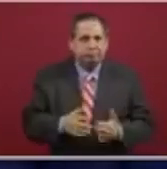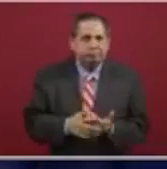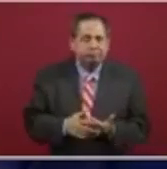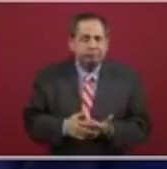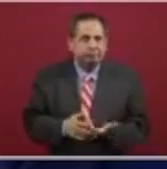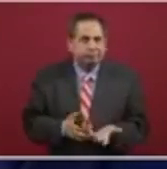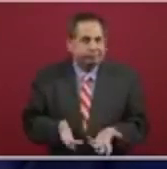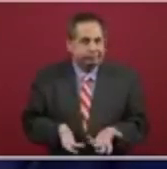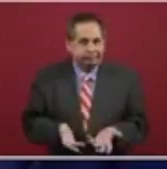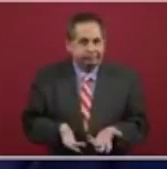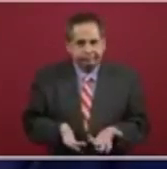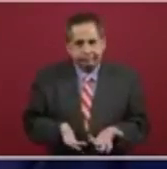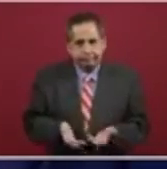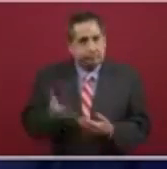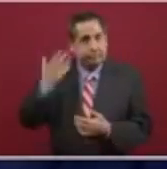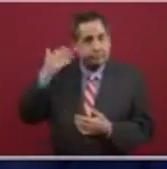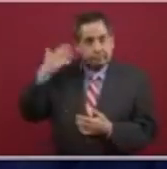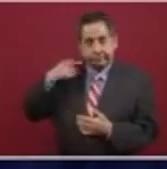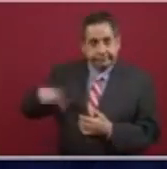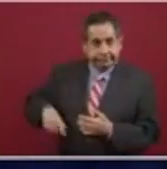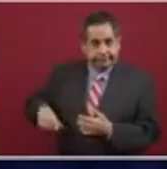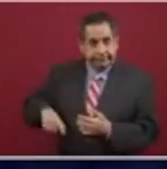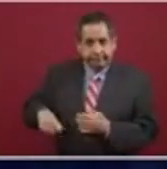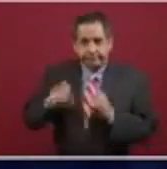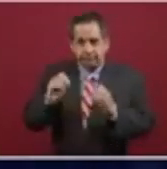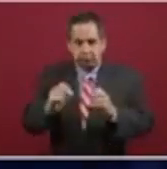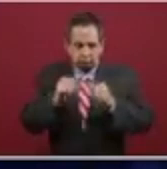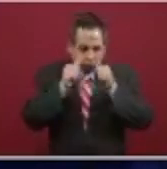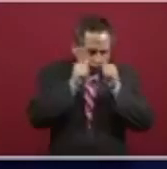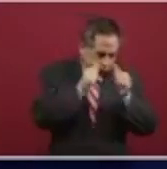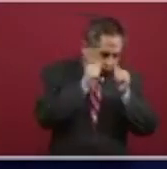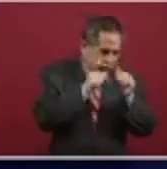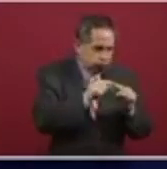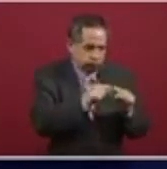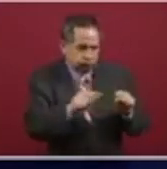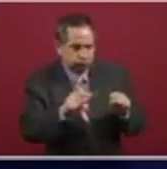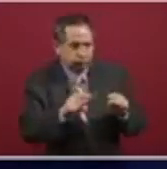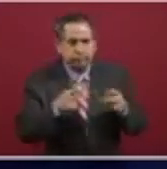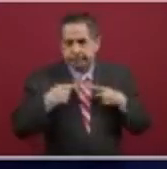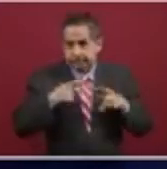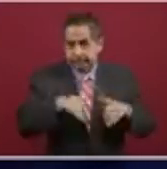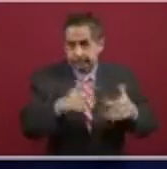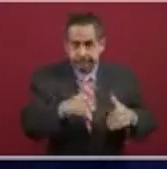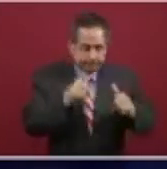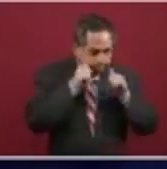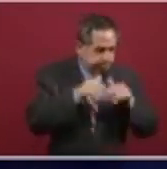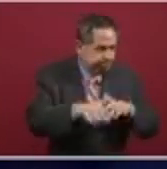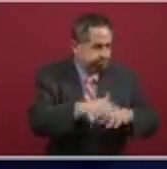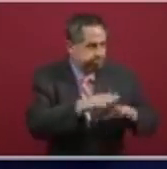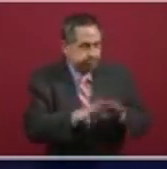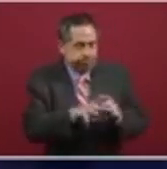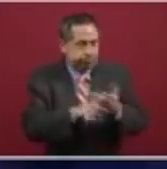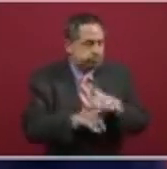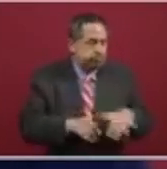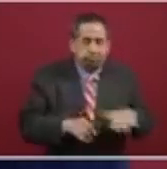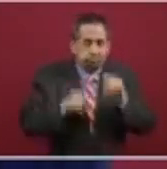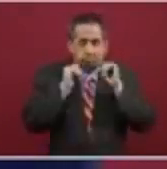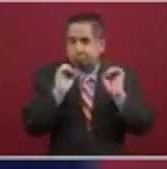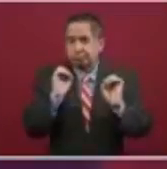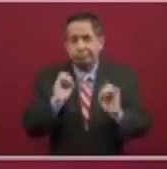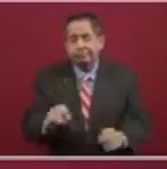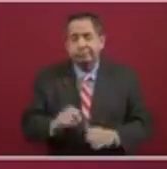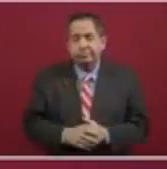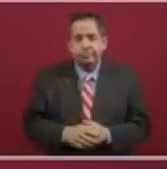hecho para atender a la gente, para atender al pueblo,